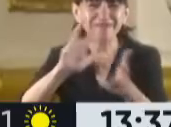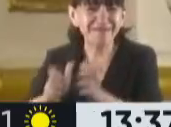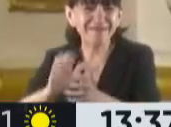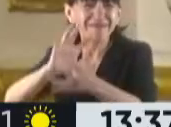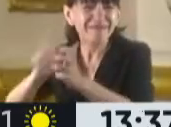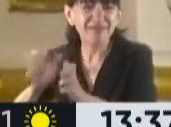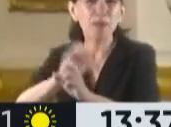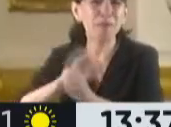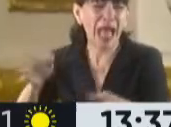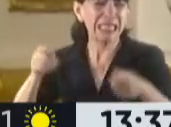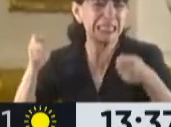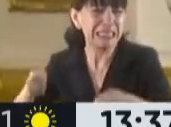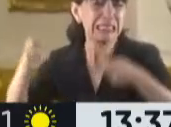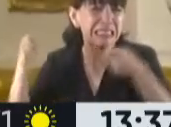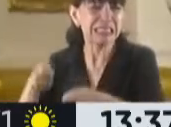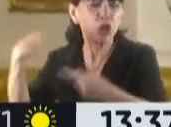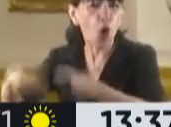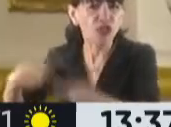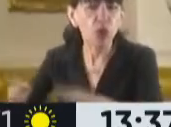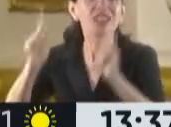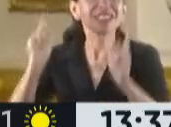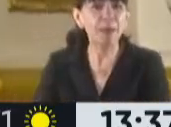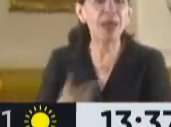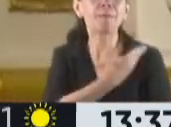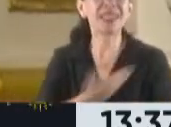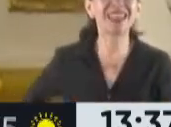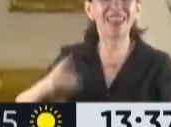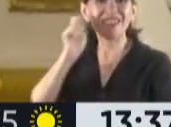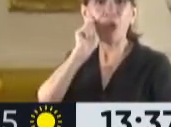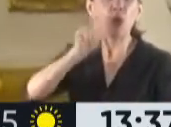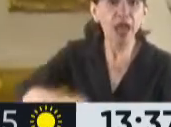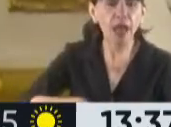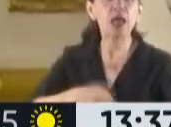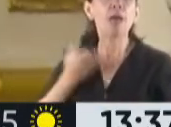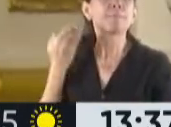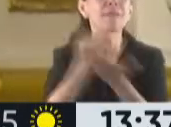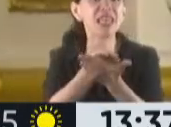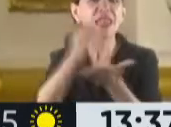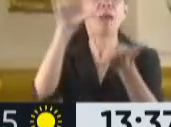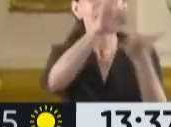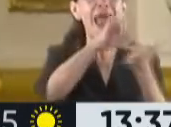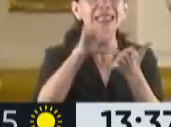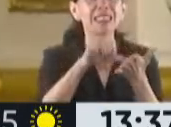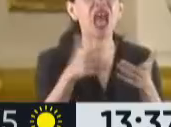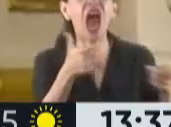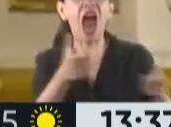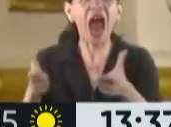operaciones continúan y, por su parte, el presidente Zelensky le reclama a sus aliados occidentales mayor envío de